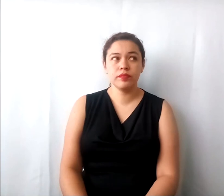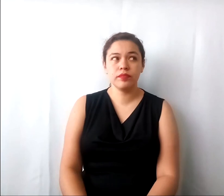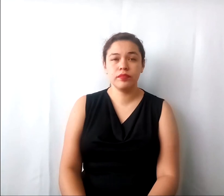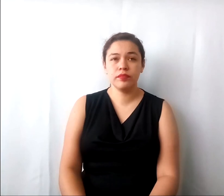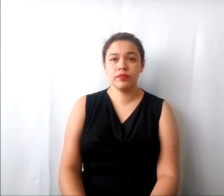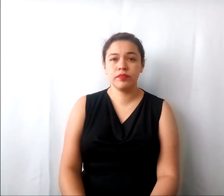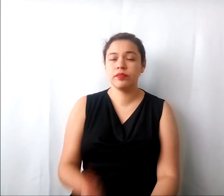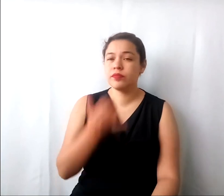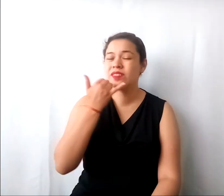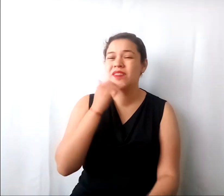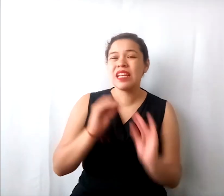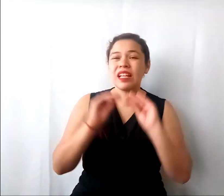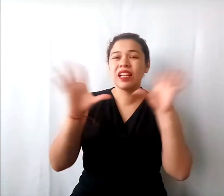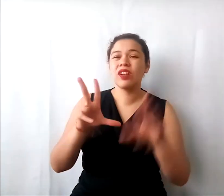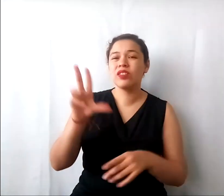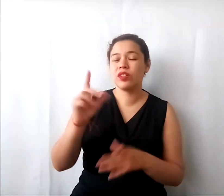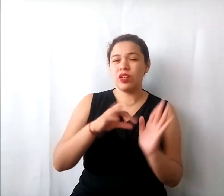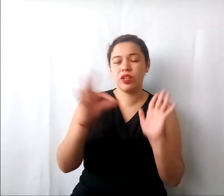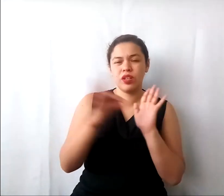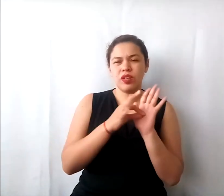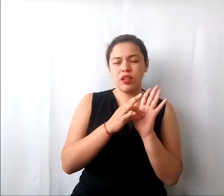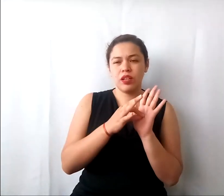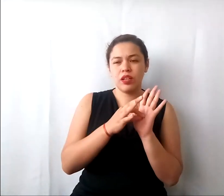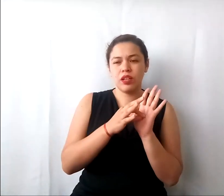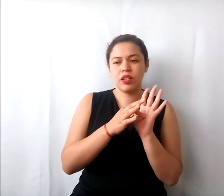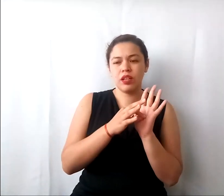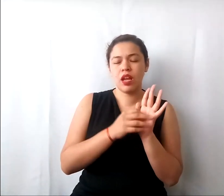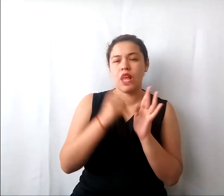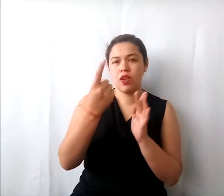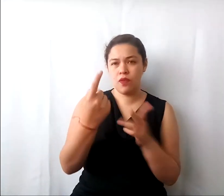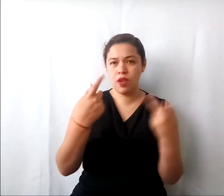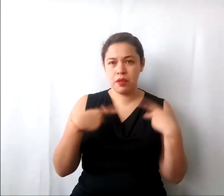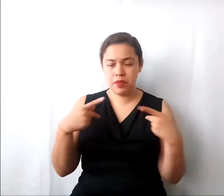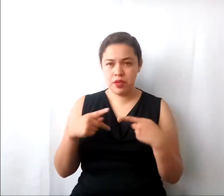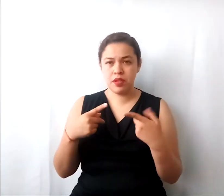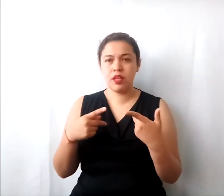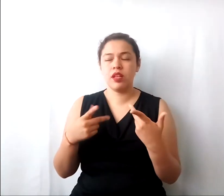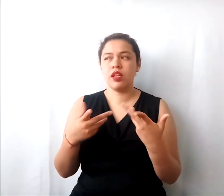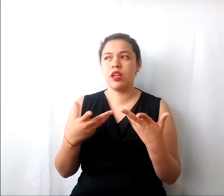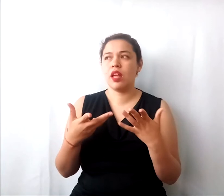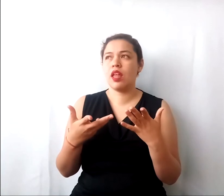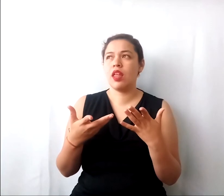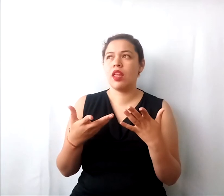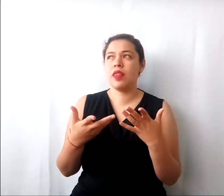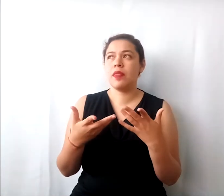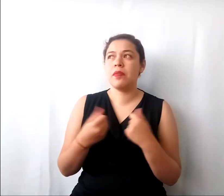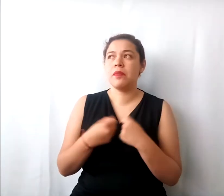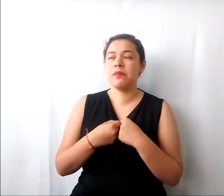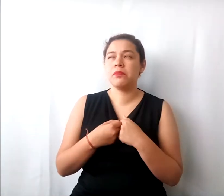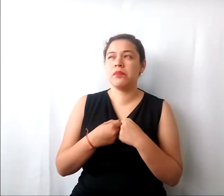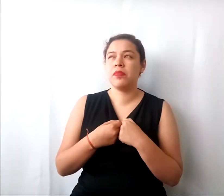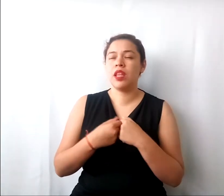Perdón, a mí no me quedó claro nada más el punto de tenemos una persona que nos lleva la parte de redes